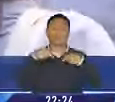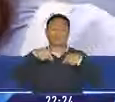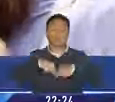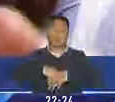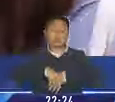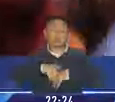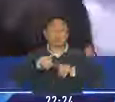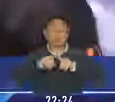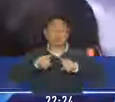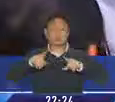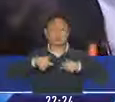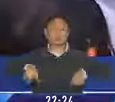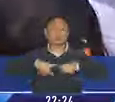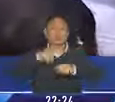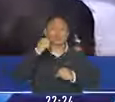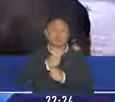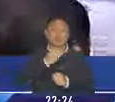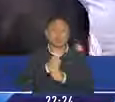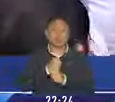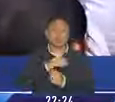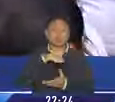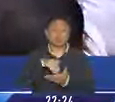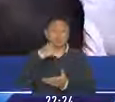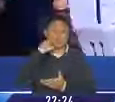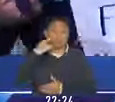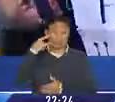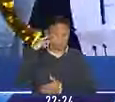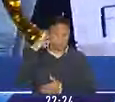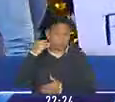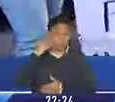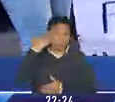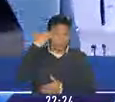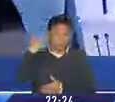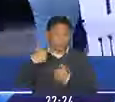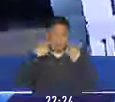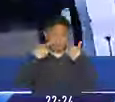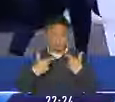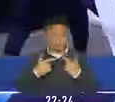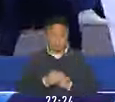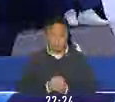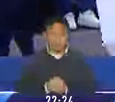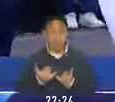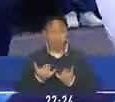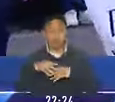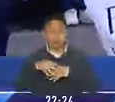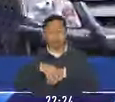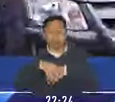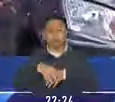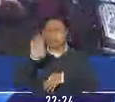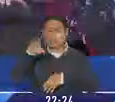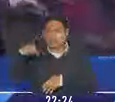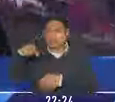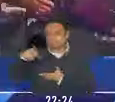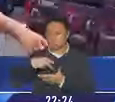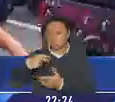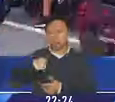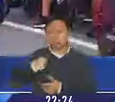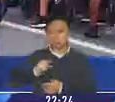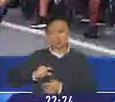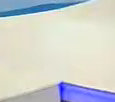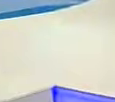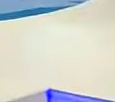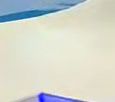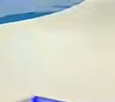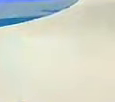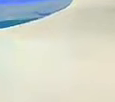en distintos centros de desarrollo infantil y de cuidados de adultos mayores realizaron un plantón exigiendo el pago de sus